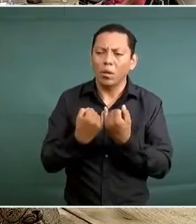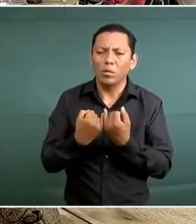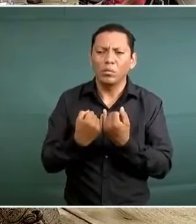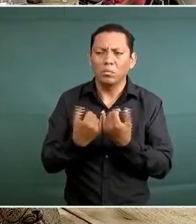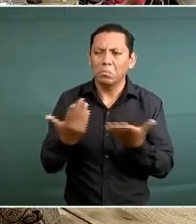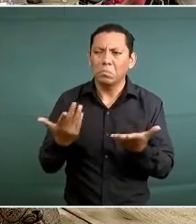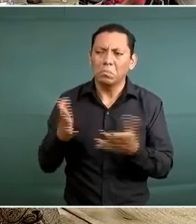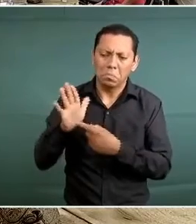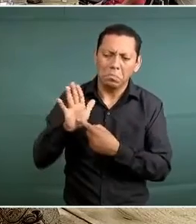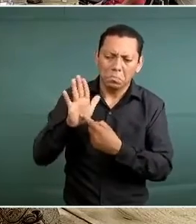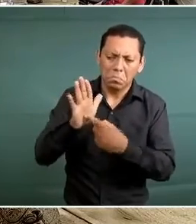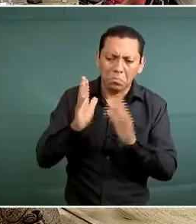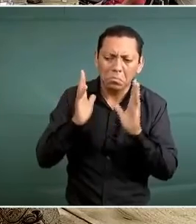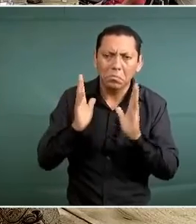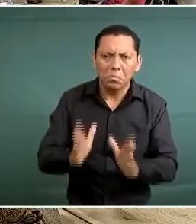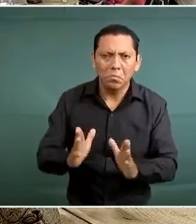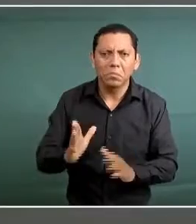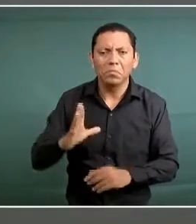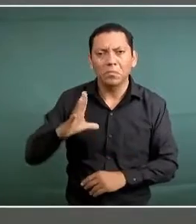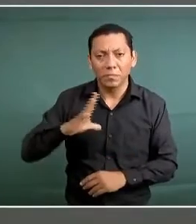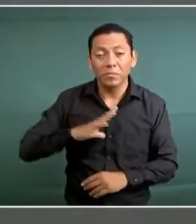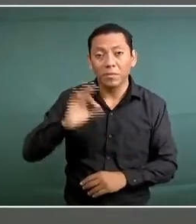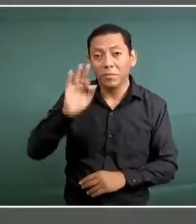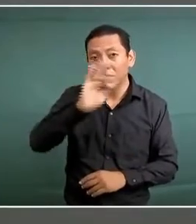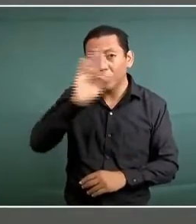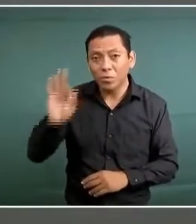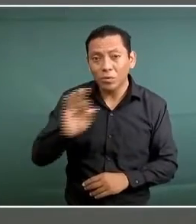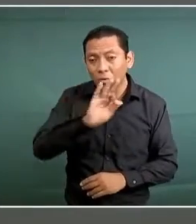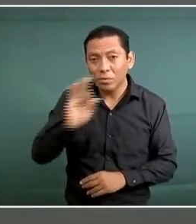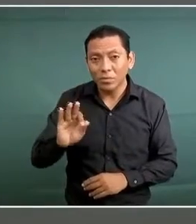que hay un porcentaje